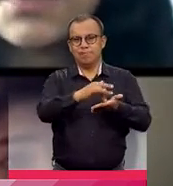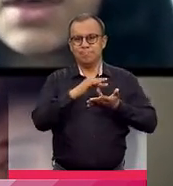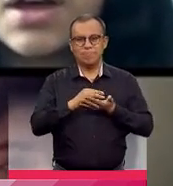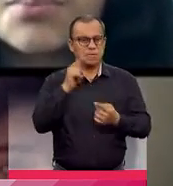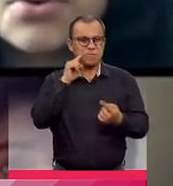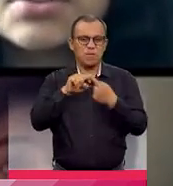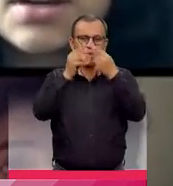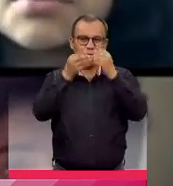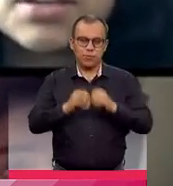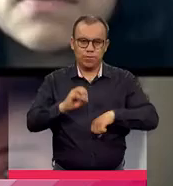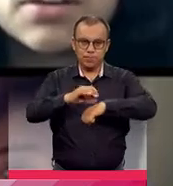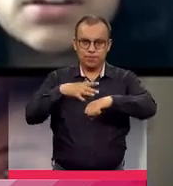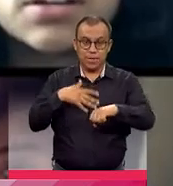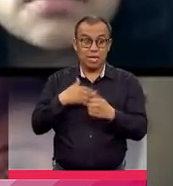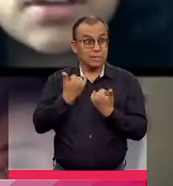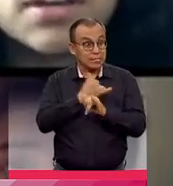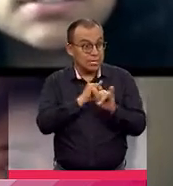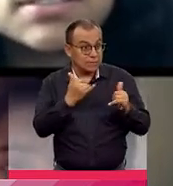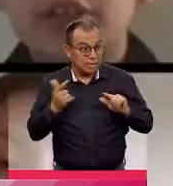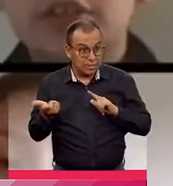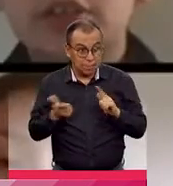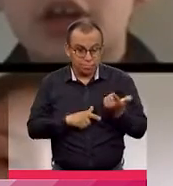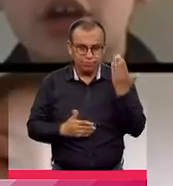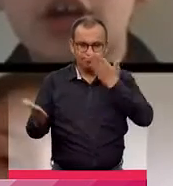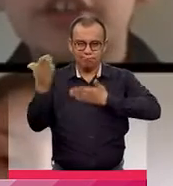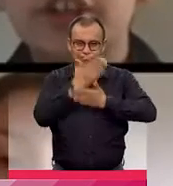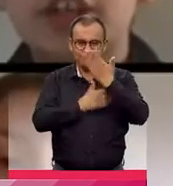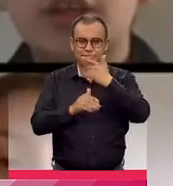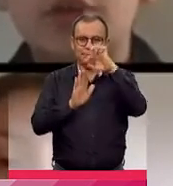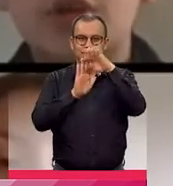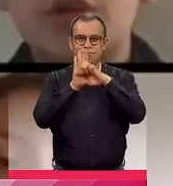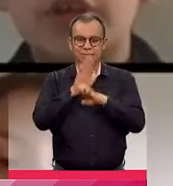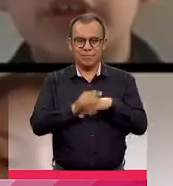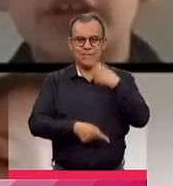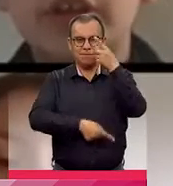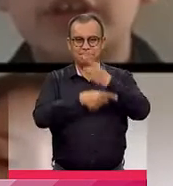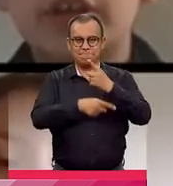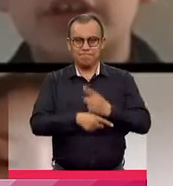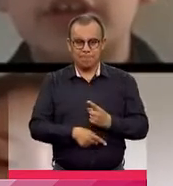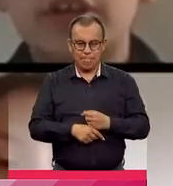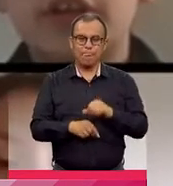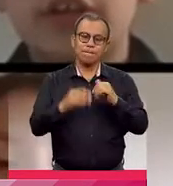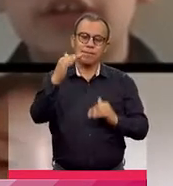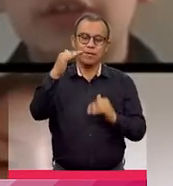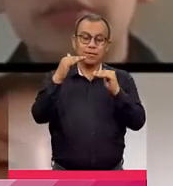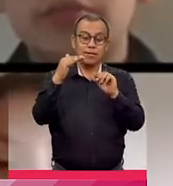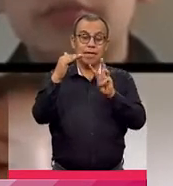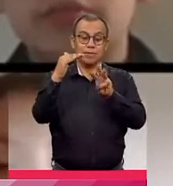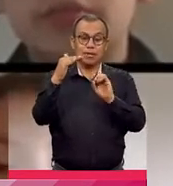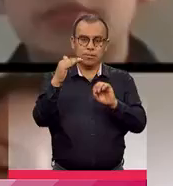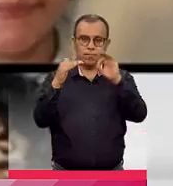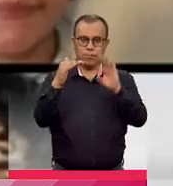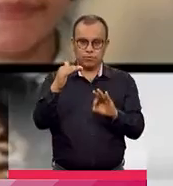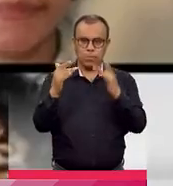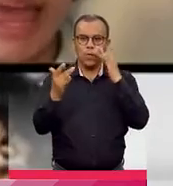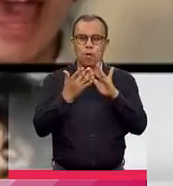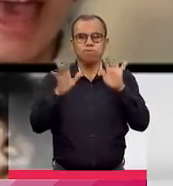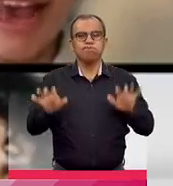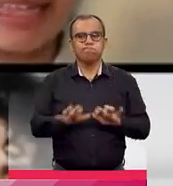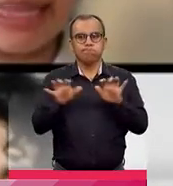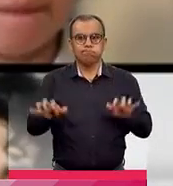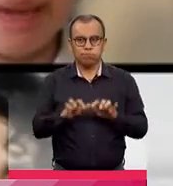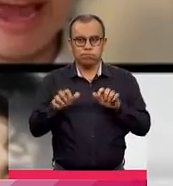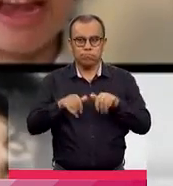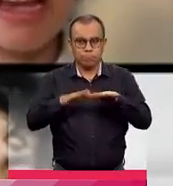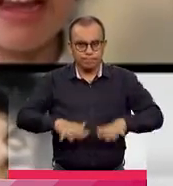será virtual, hasta que no se realicen los planes piloto para cumplir con la directriz de solo ocupar el 30% del aforo y realizar actividades